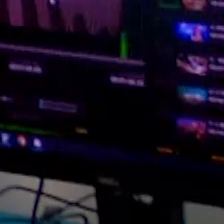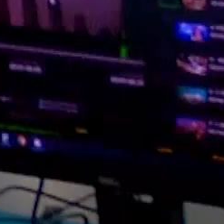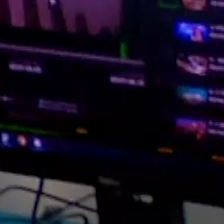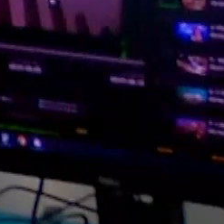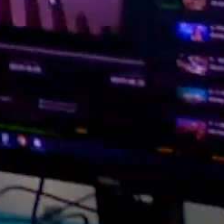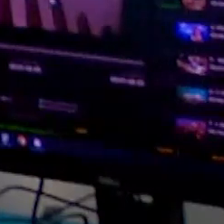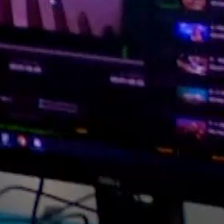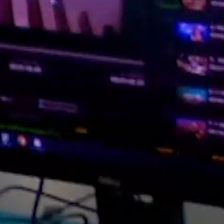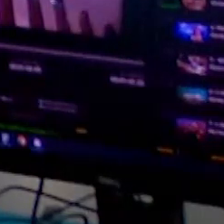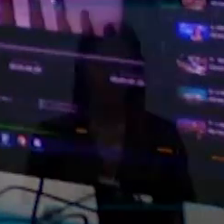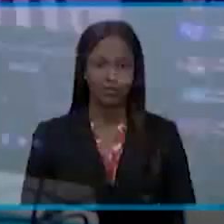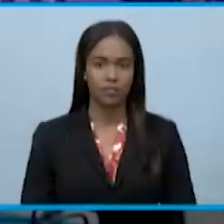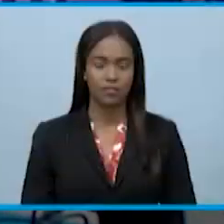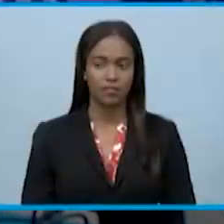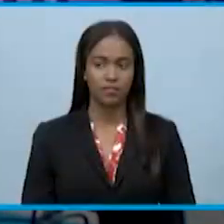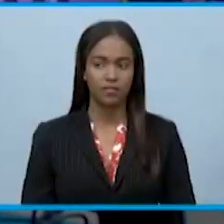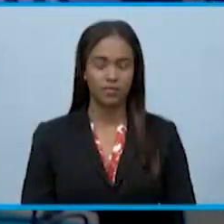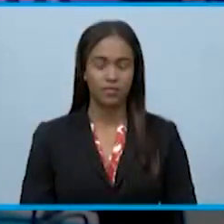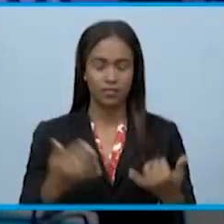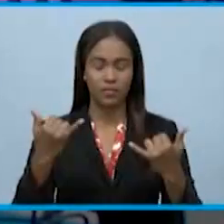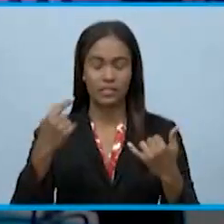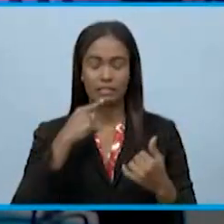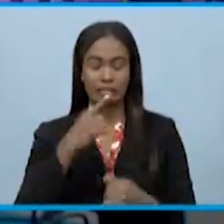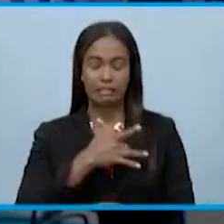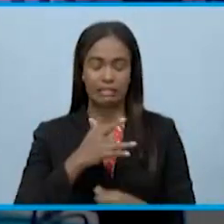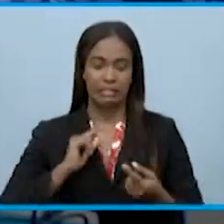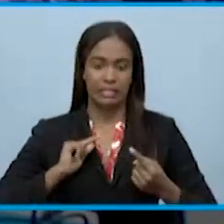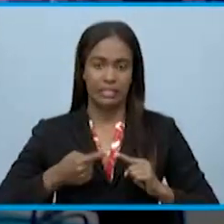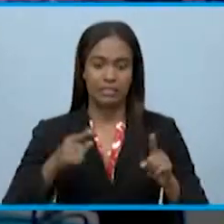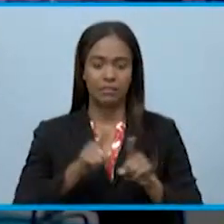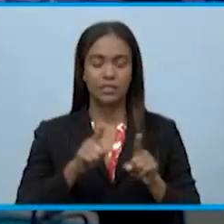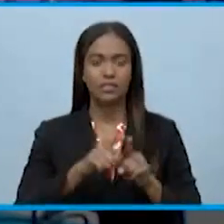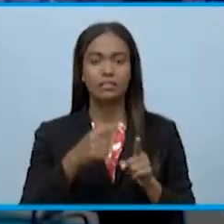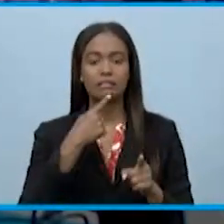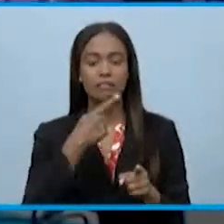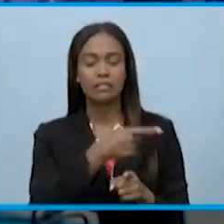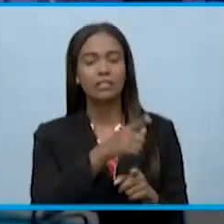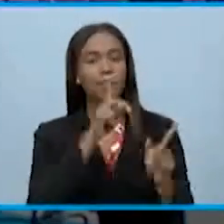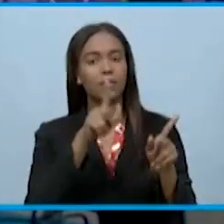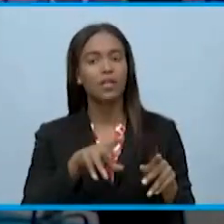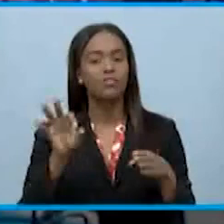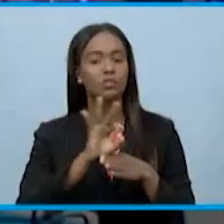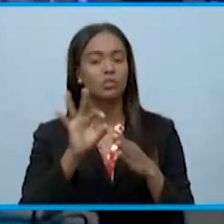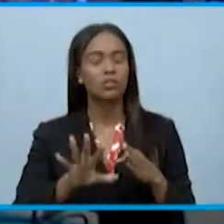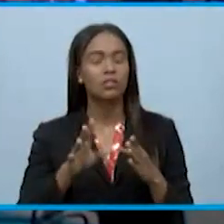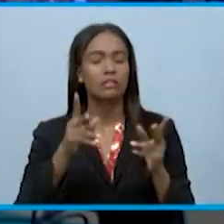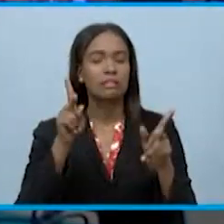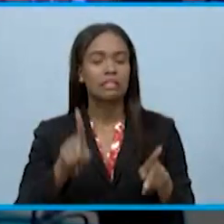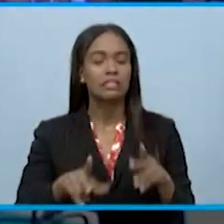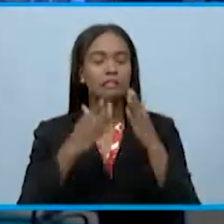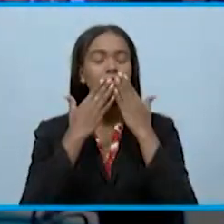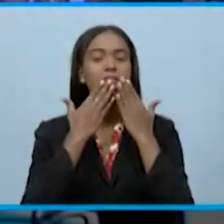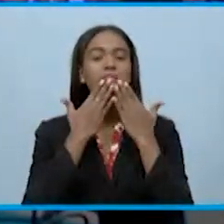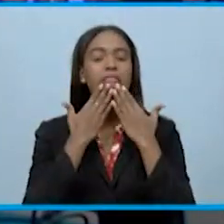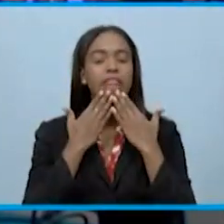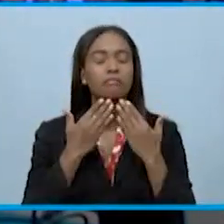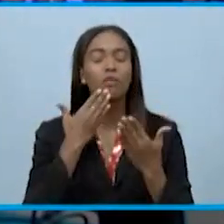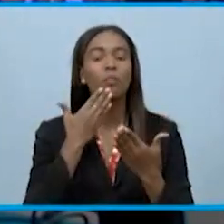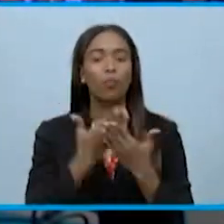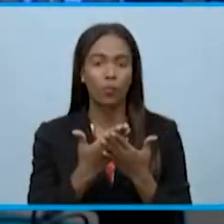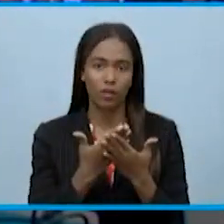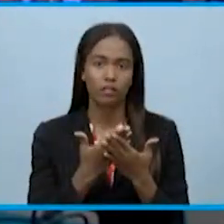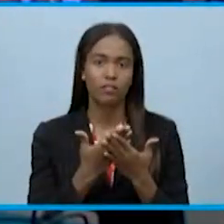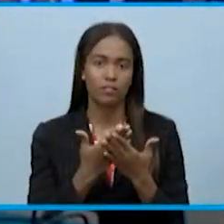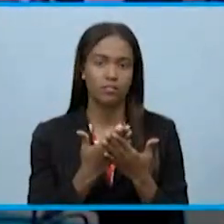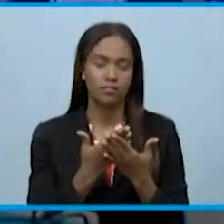pues acompañan a la familia en su dolor, pero también definen al empresario de las motocicletas eléctricas como una persona amable y una persona